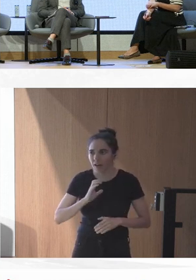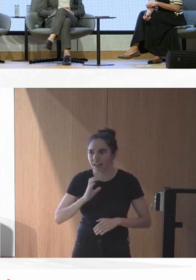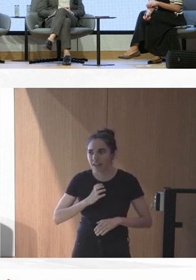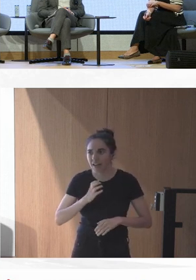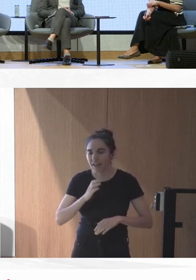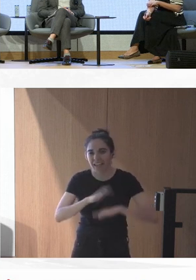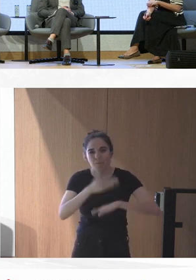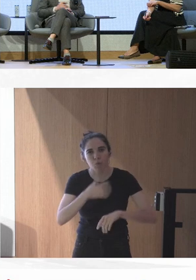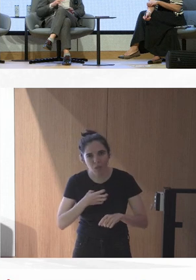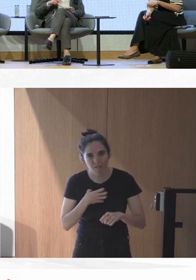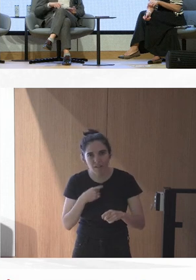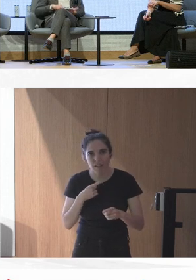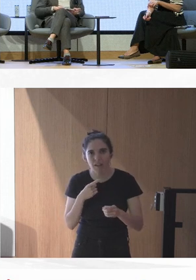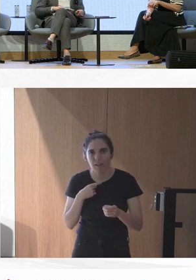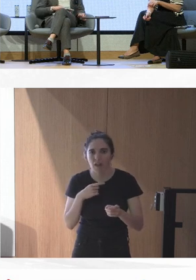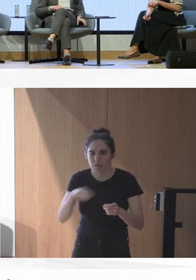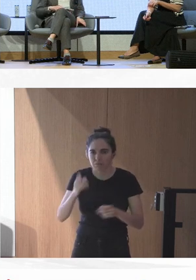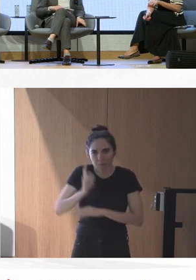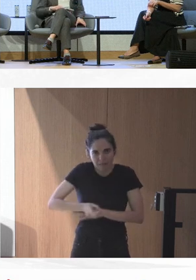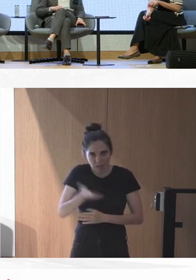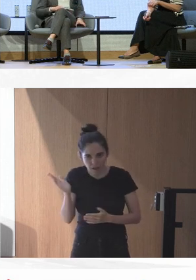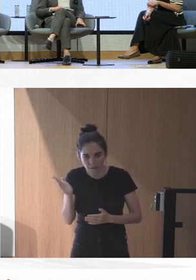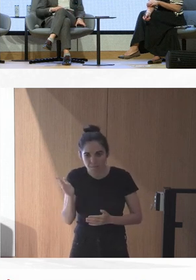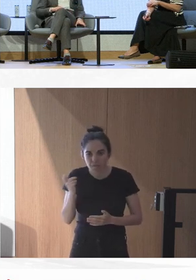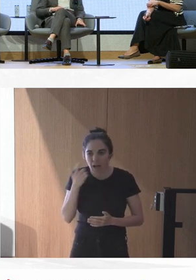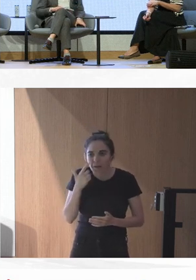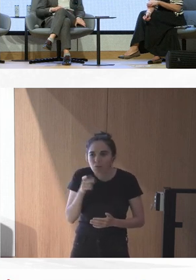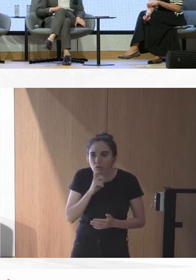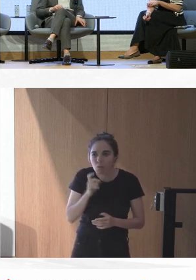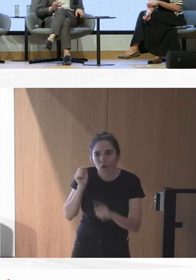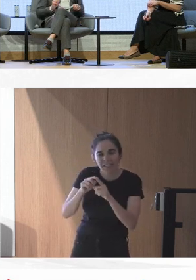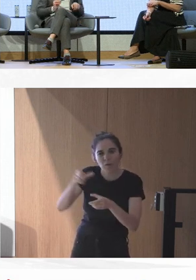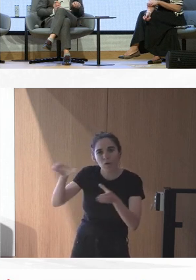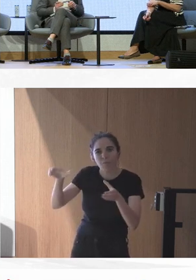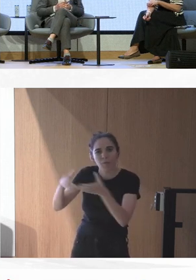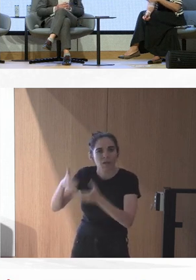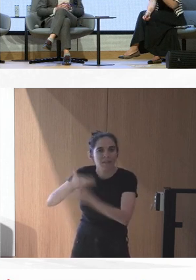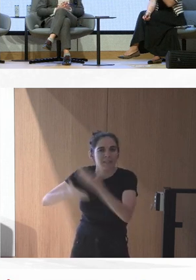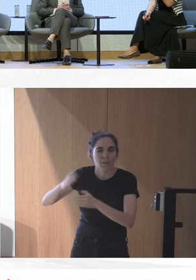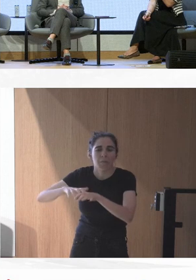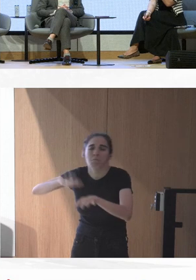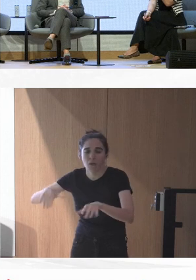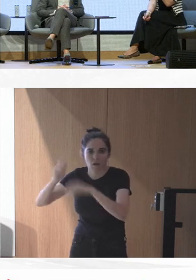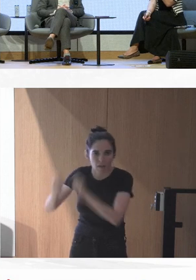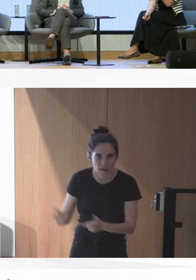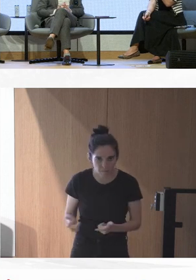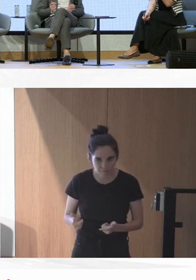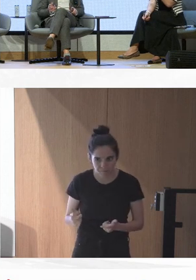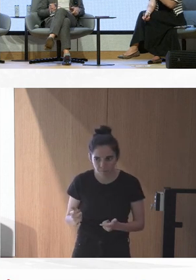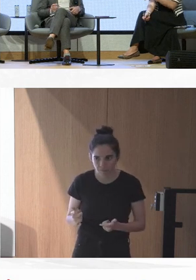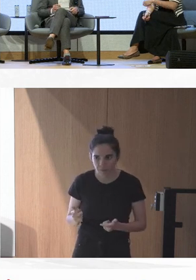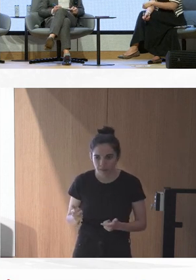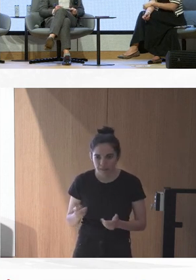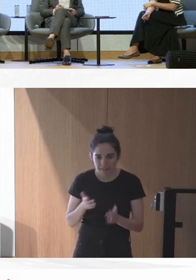que las personas con discapacidad no se vean sobrerepresentadas? Por una parte, pero también, entonces, en el fondo esa pregunta